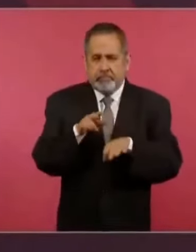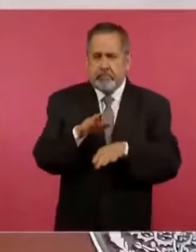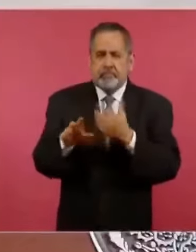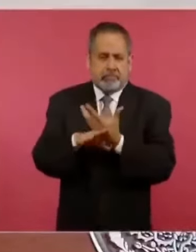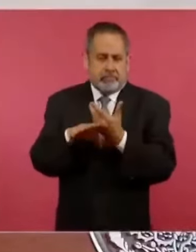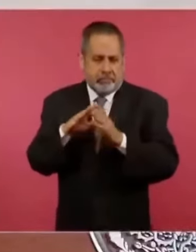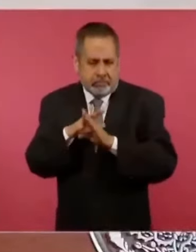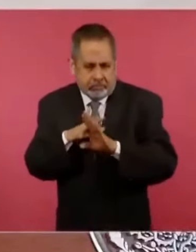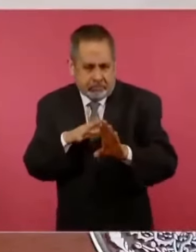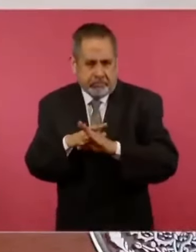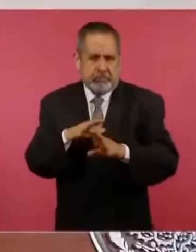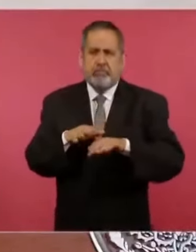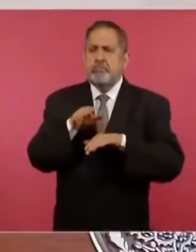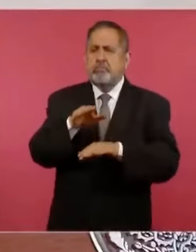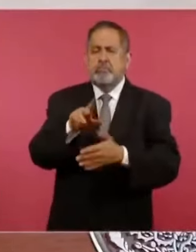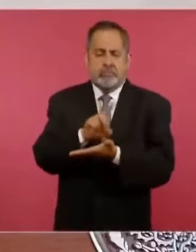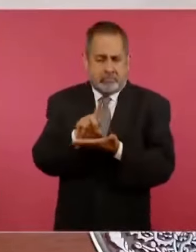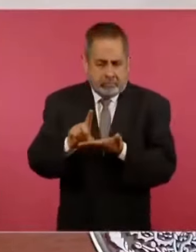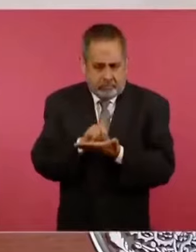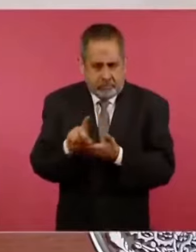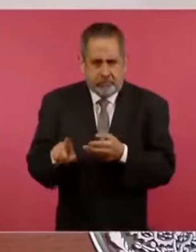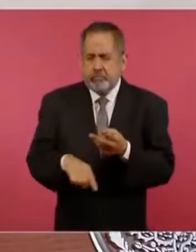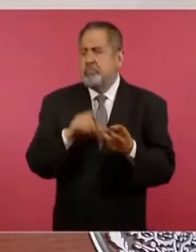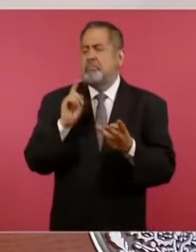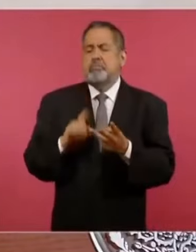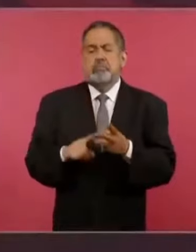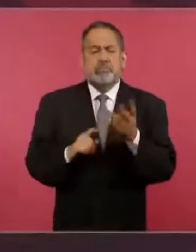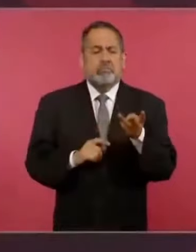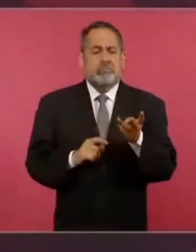sobre combate a las drogas, sobre